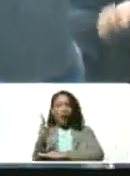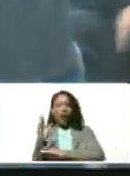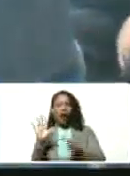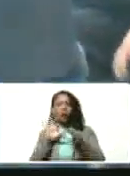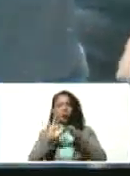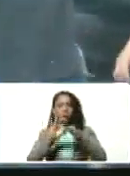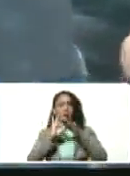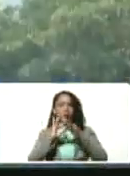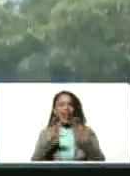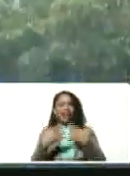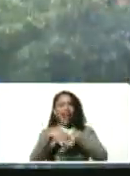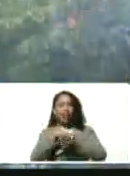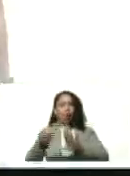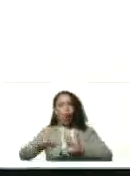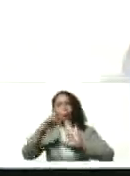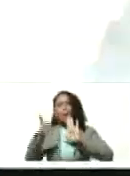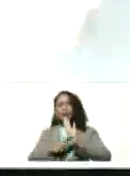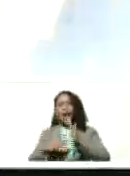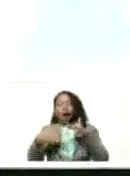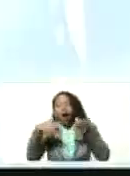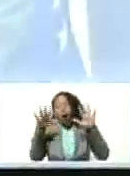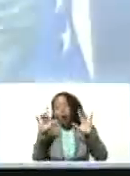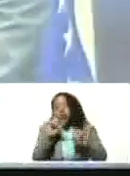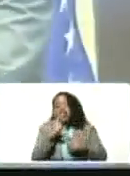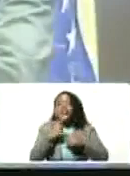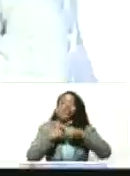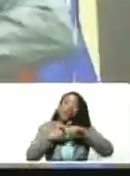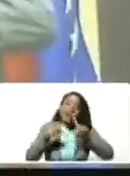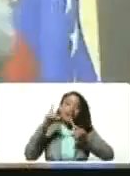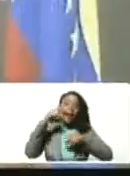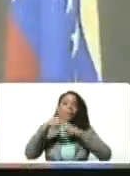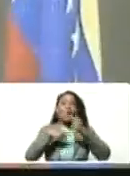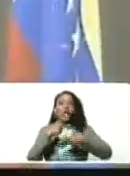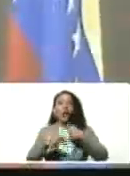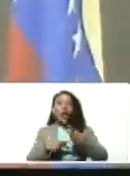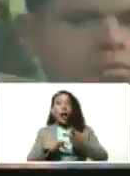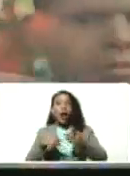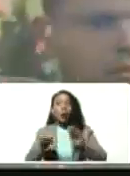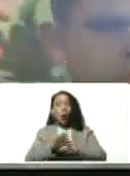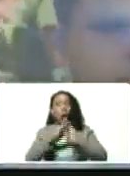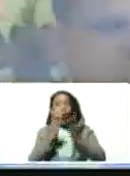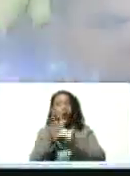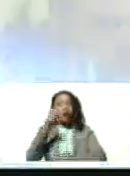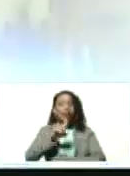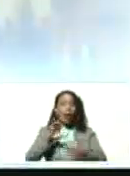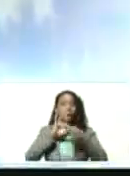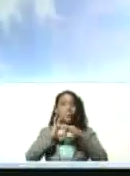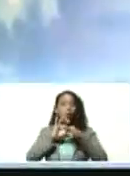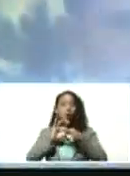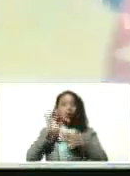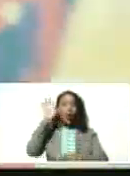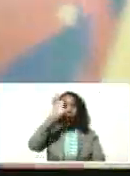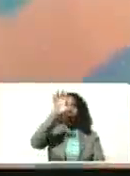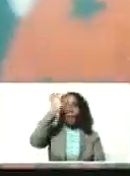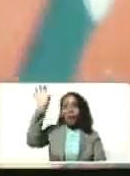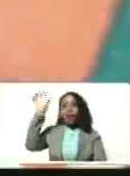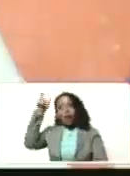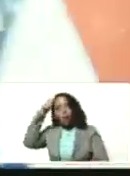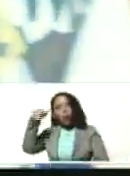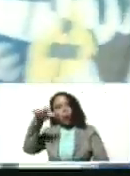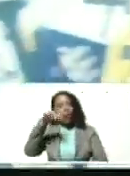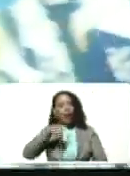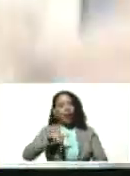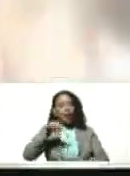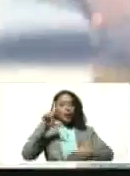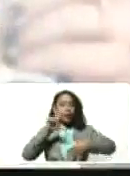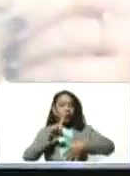unidad, en la integración, aún con nuestras diferencias, da la necesidad geopolítica de la unión de los países, de los pueblos de América Latina